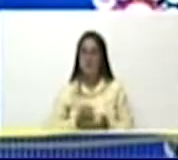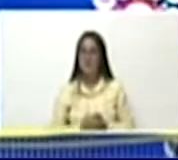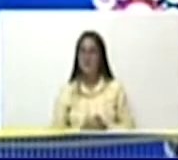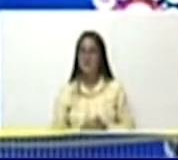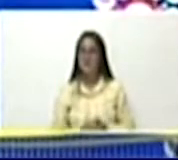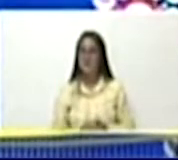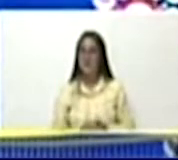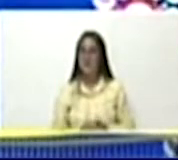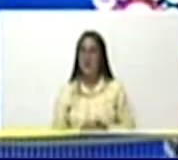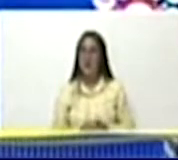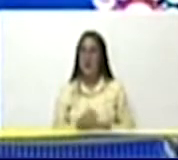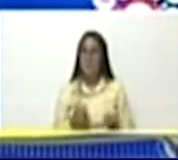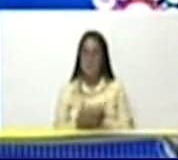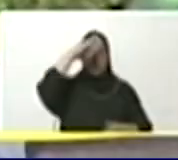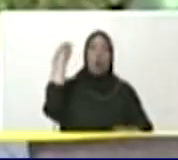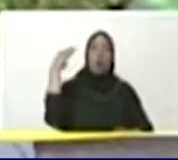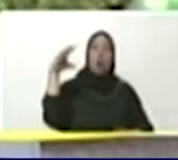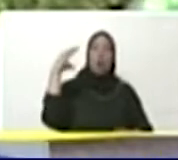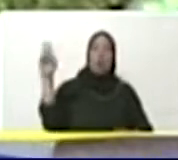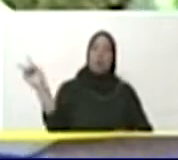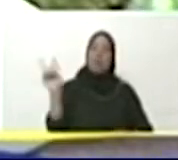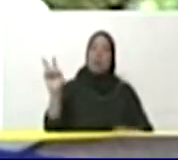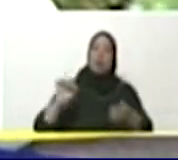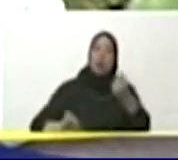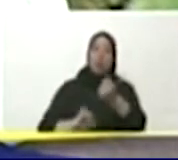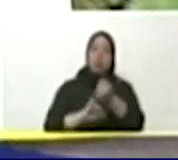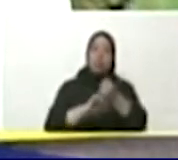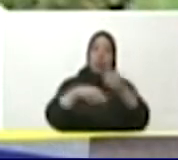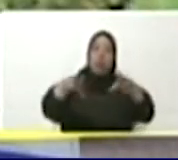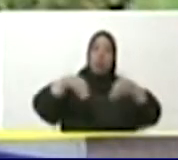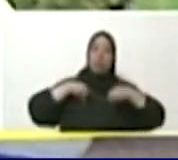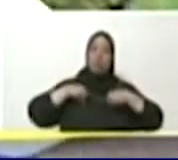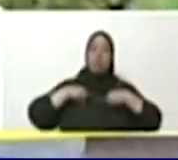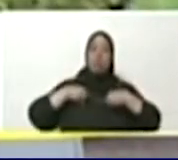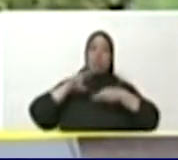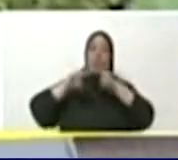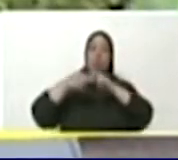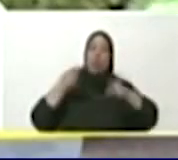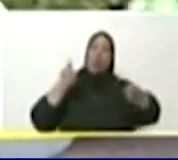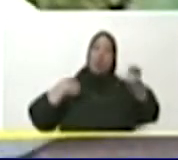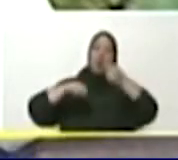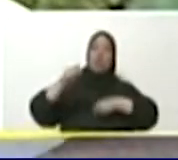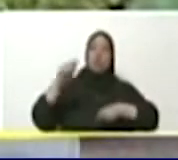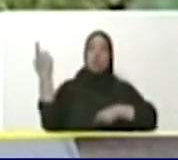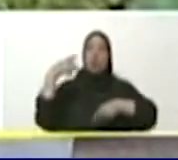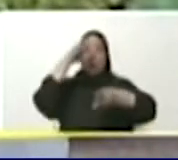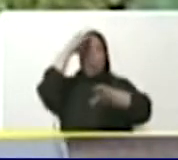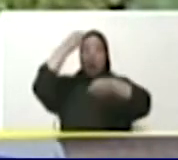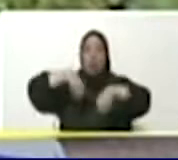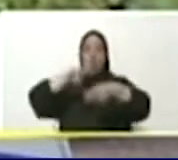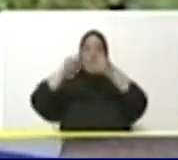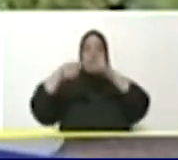las negociaciones y los acuerdos de paz. Venezuela acepta el carácter de garante de las negociaciones y de los acuerdos de